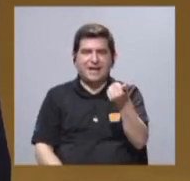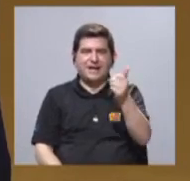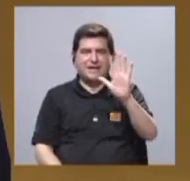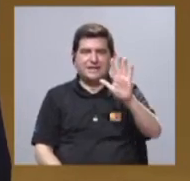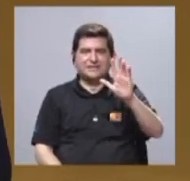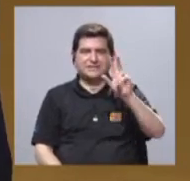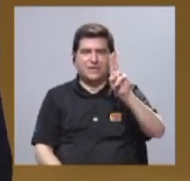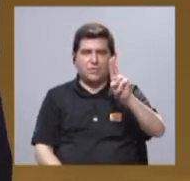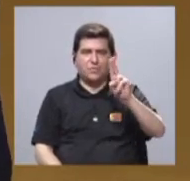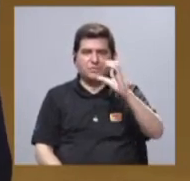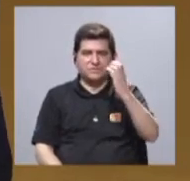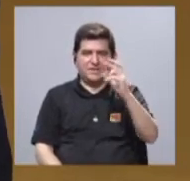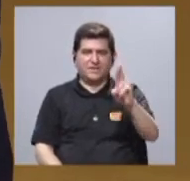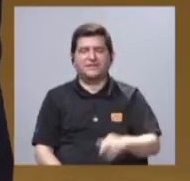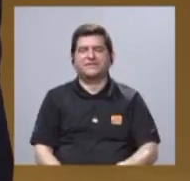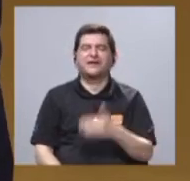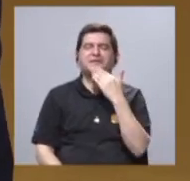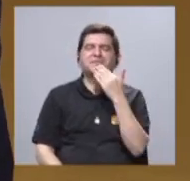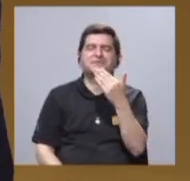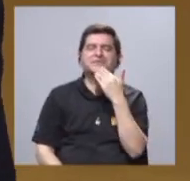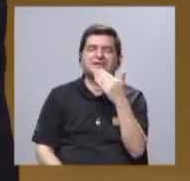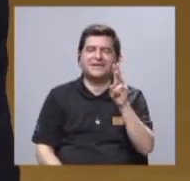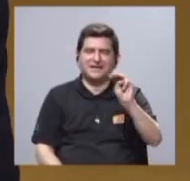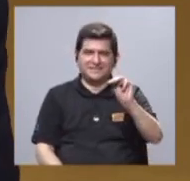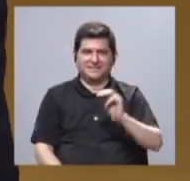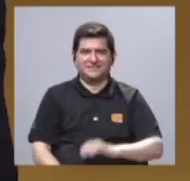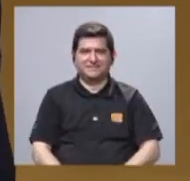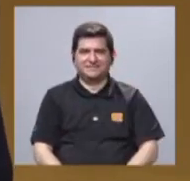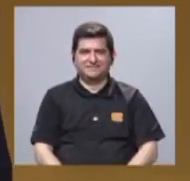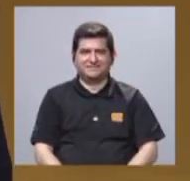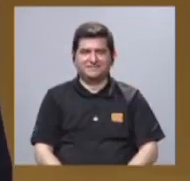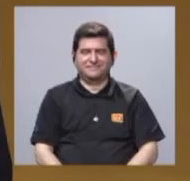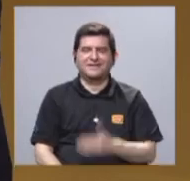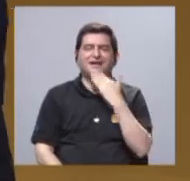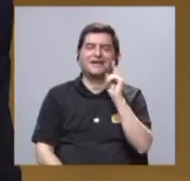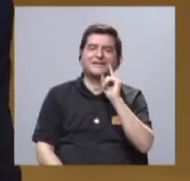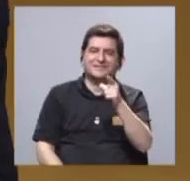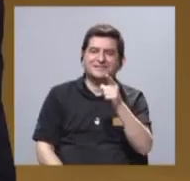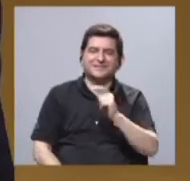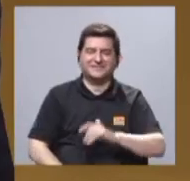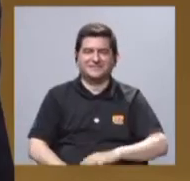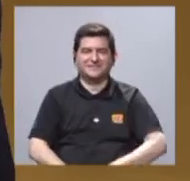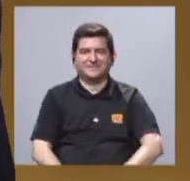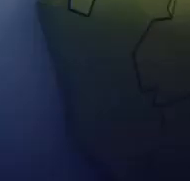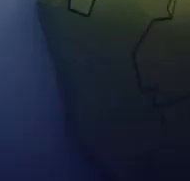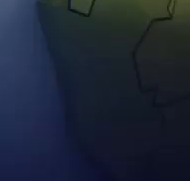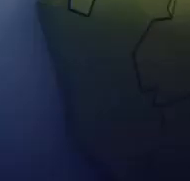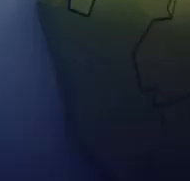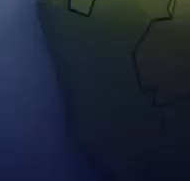espléndidos programas de Canal 15 UCR. Muchas gracias, don Mario.